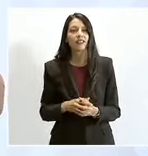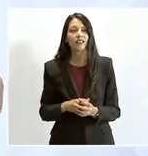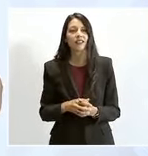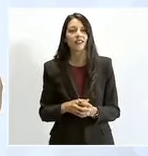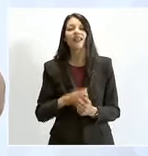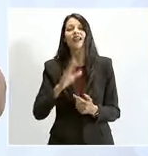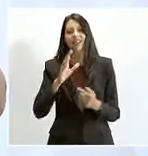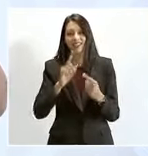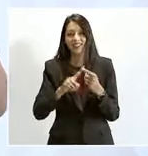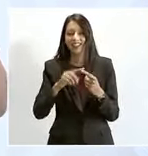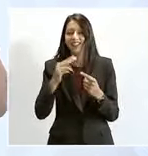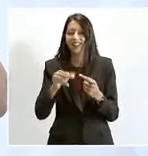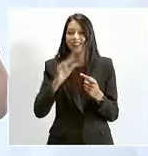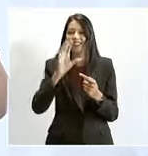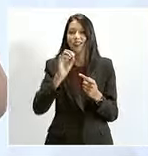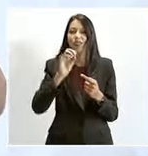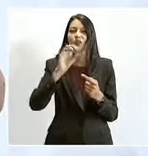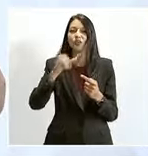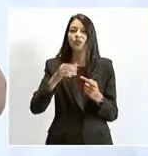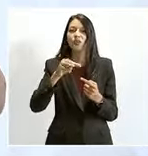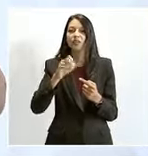tojumatlán nurío